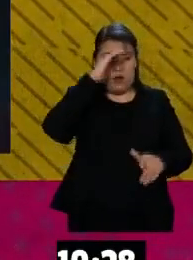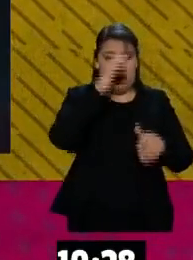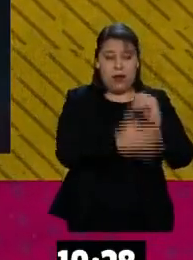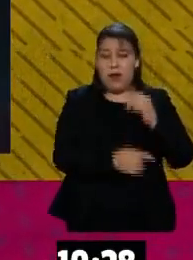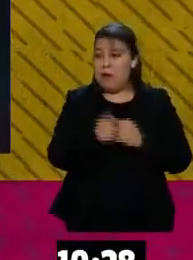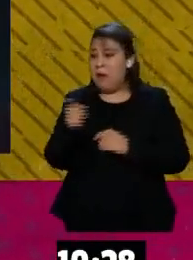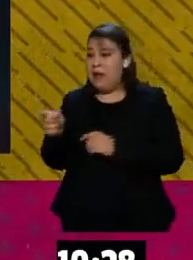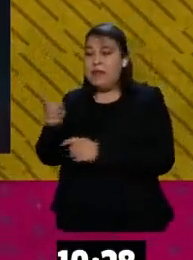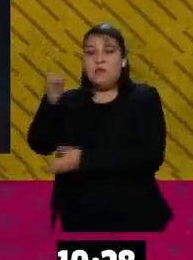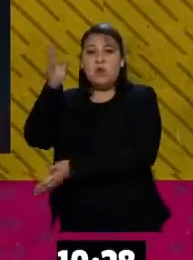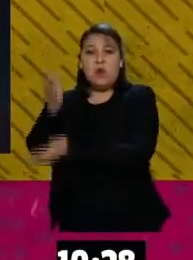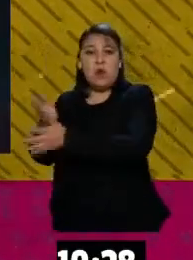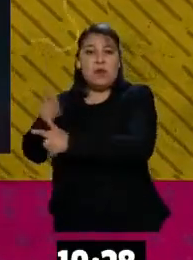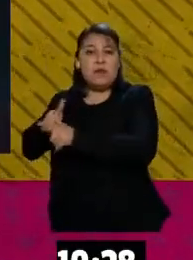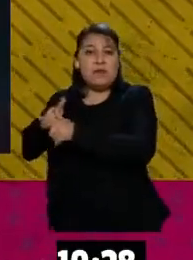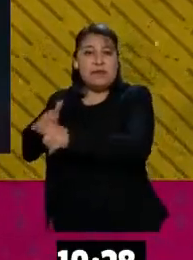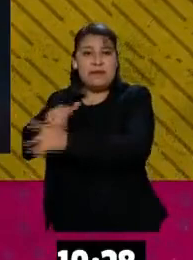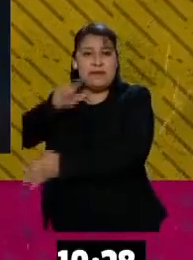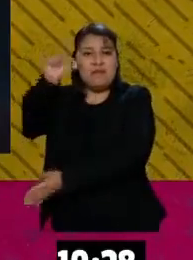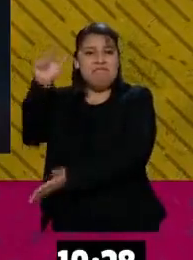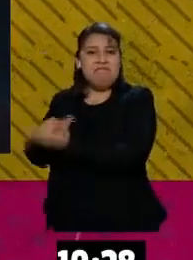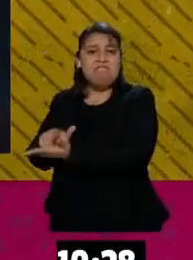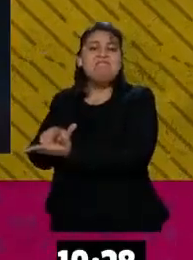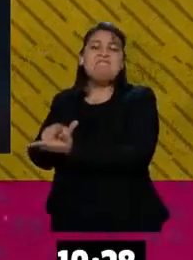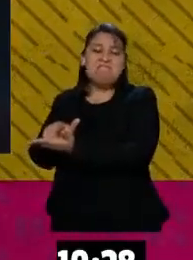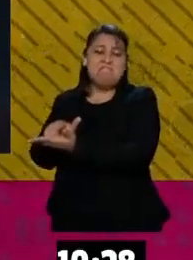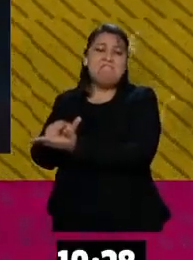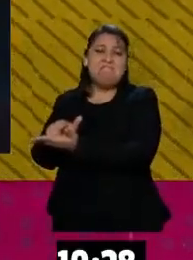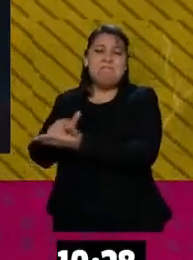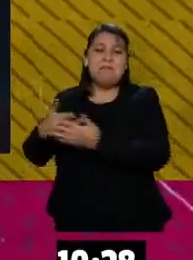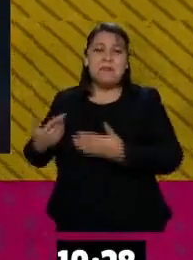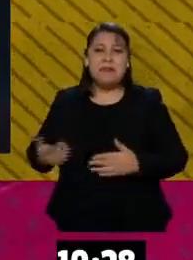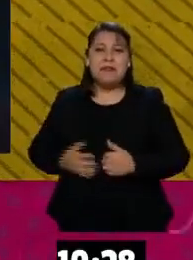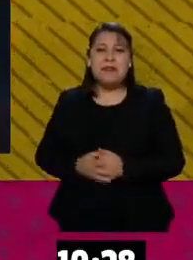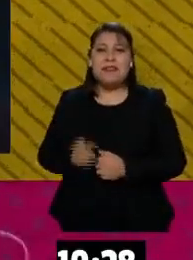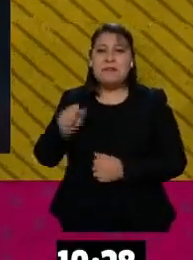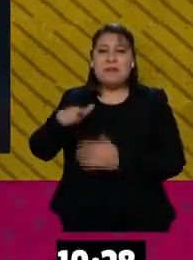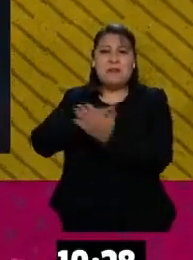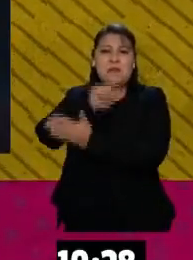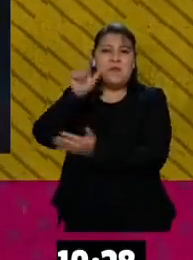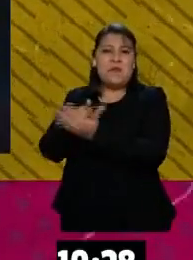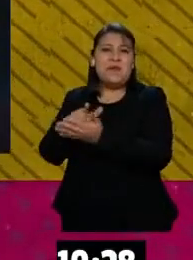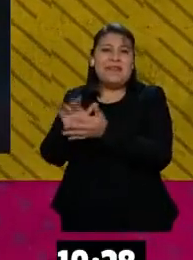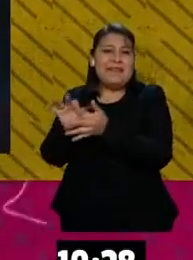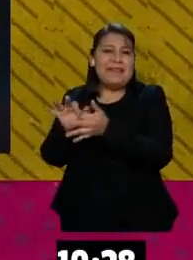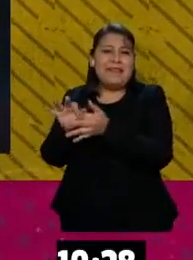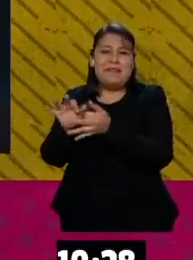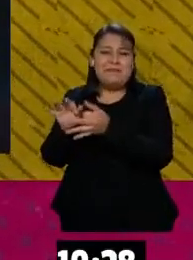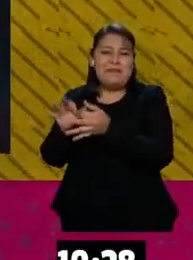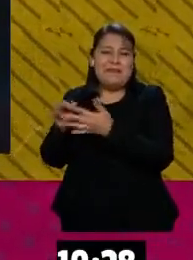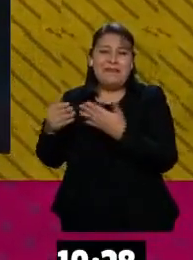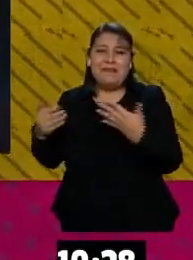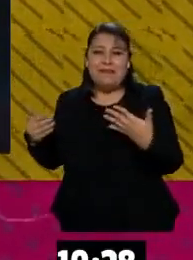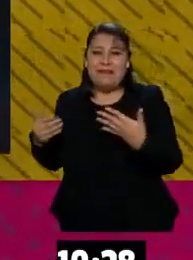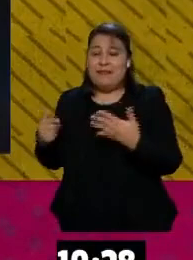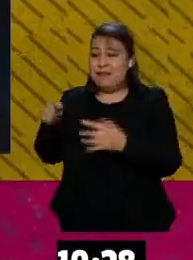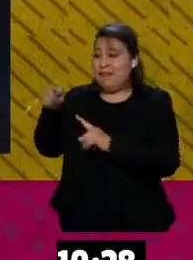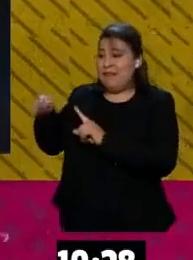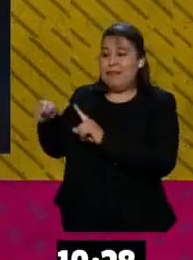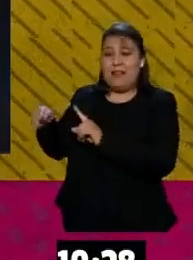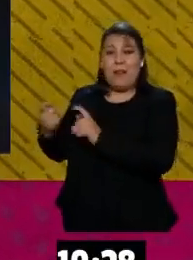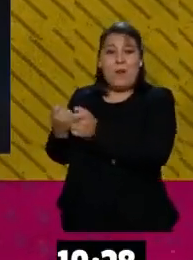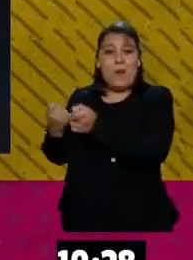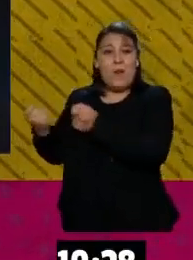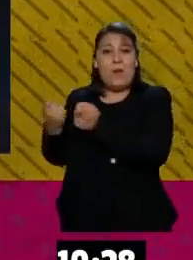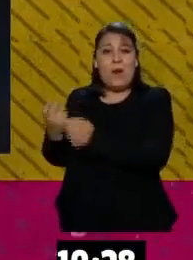¿Por qué? Porque así lo establece la ley, Fernanda, lo establece la ley, que su gobierno es de 9 años de